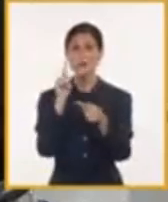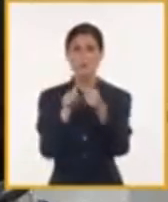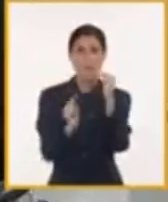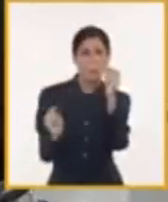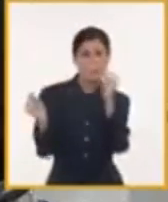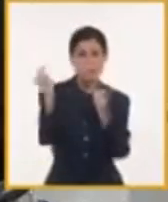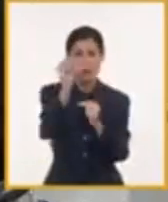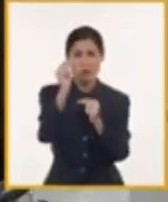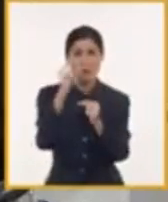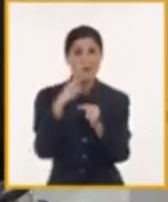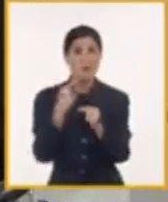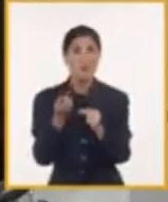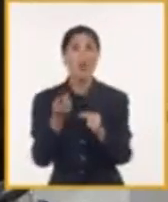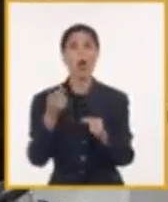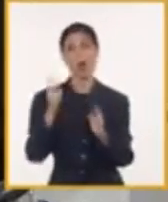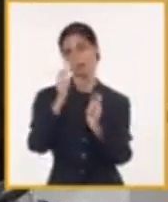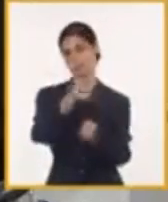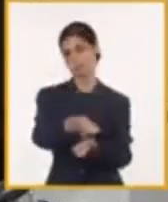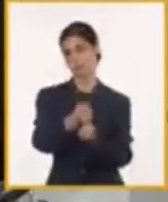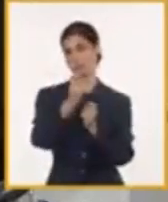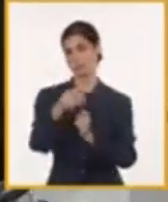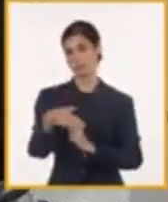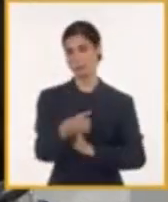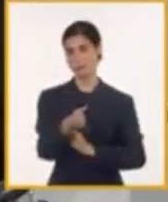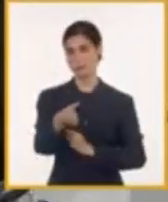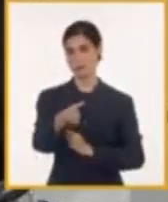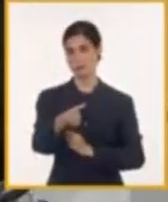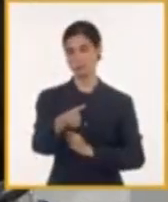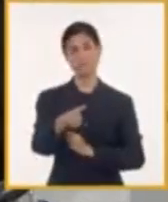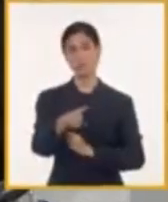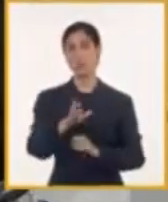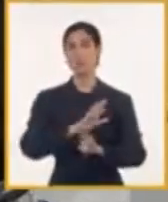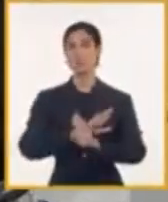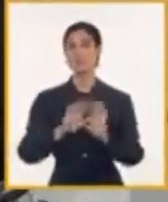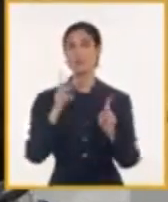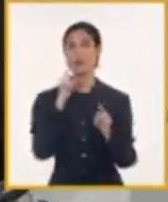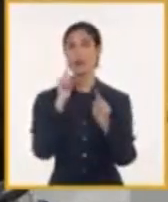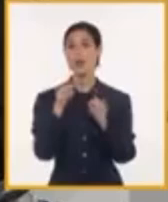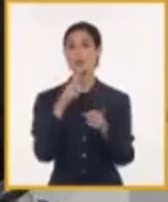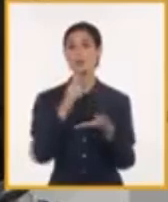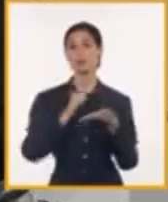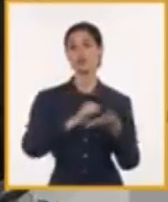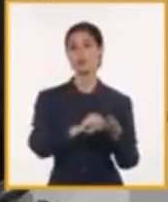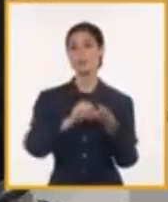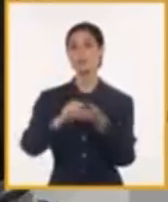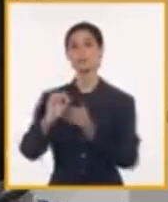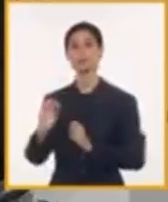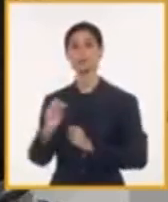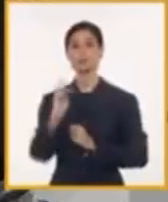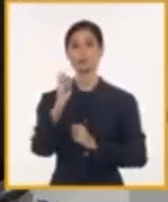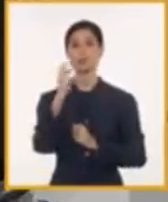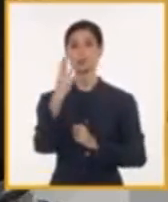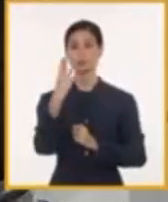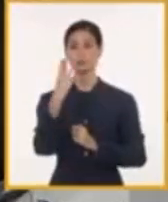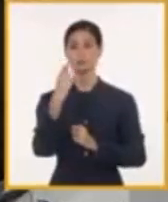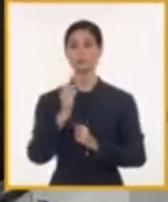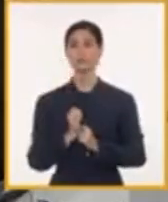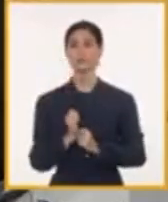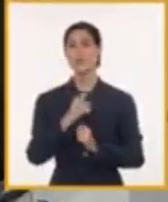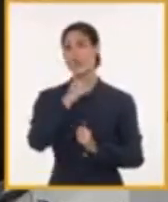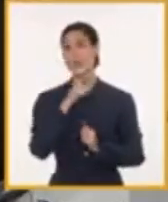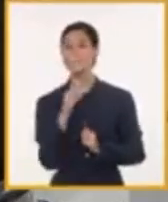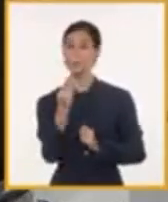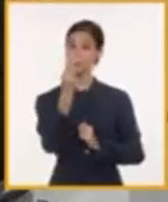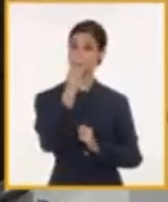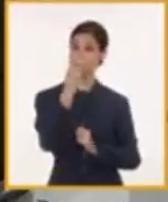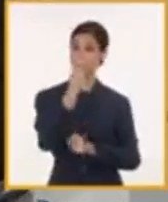alimentos, que como todo nuestro pueblo conoce, van dirigidos a tres destinos fundamentales: al consumo de la